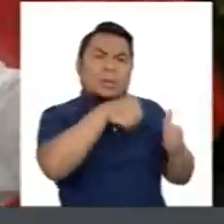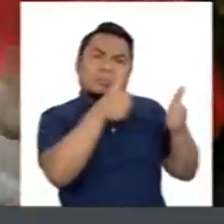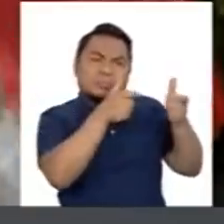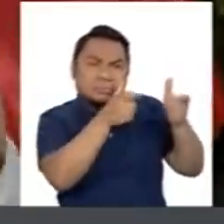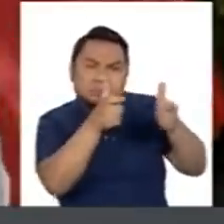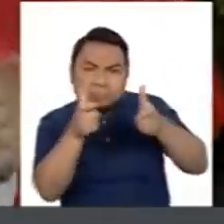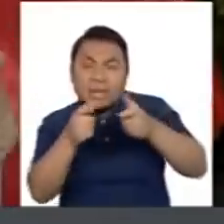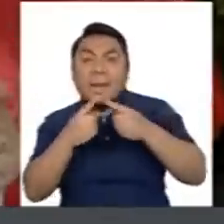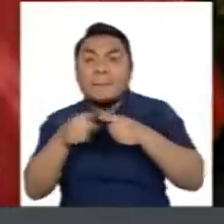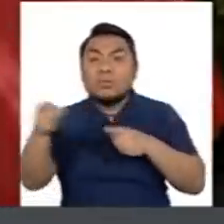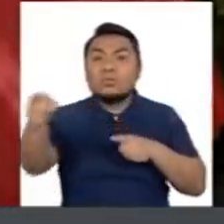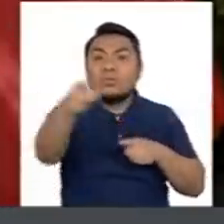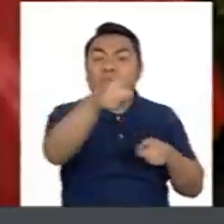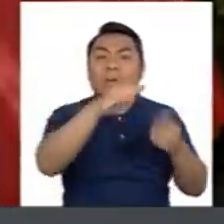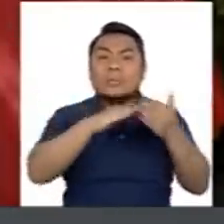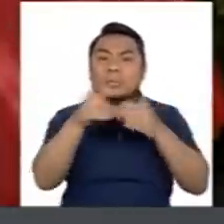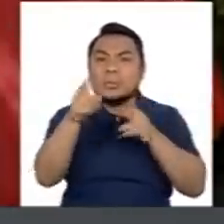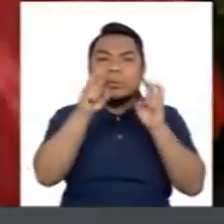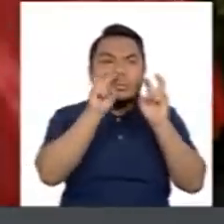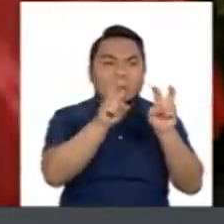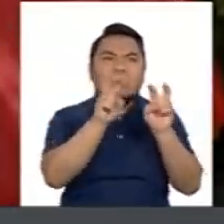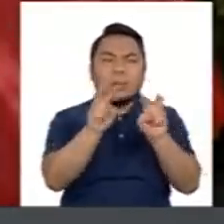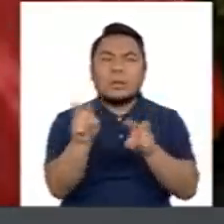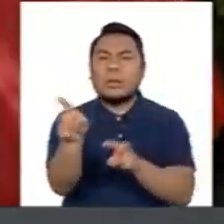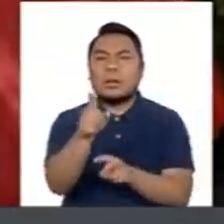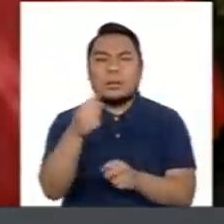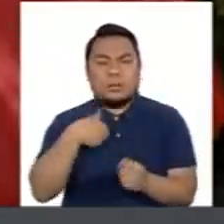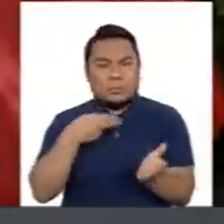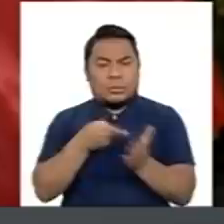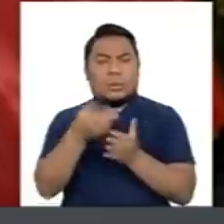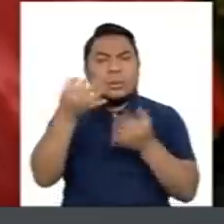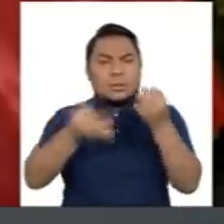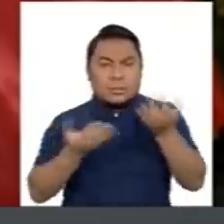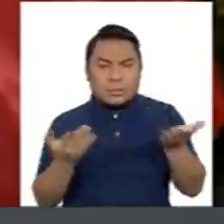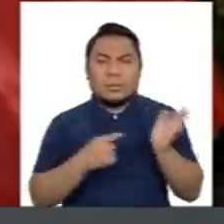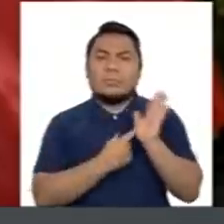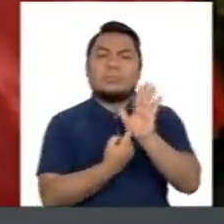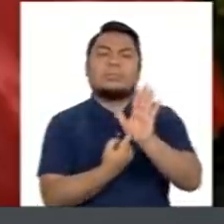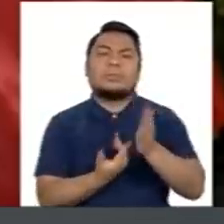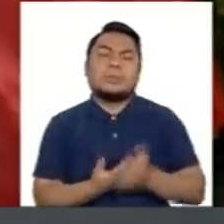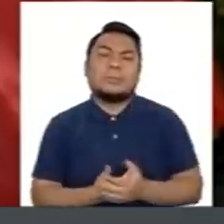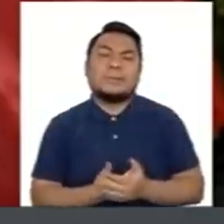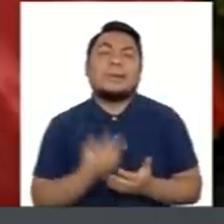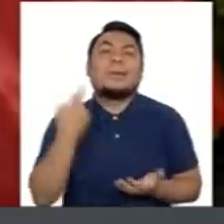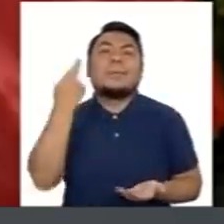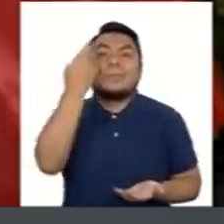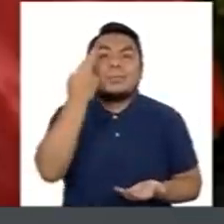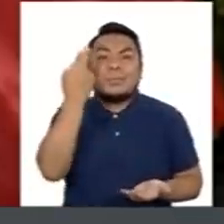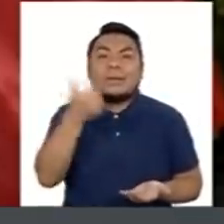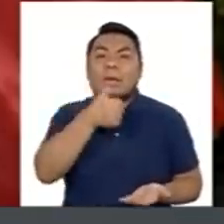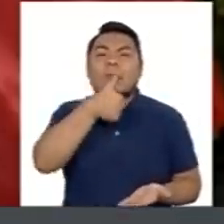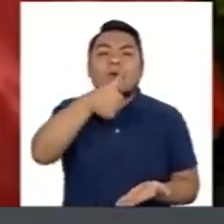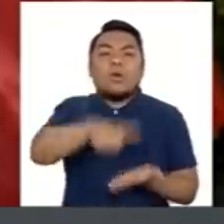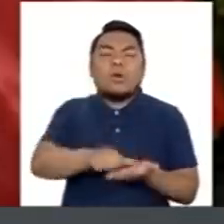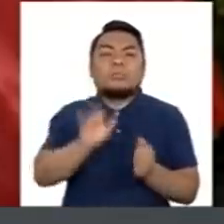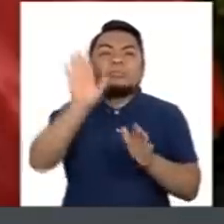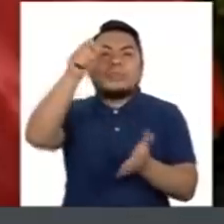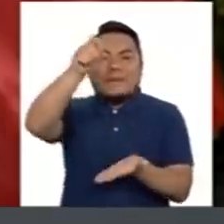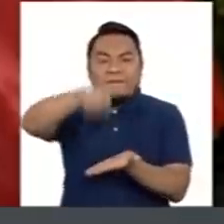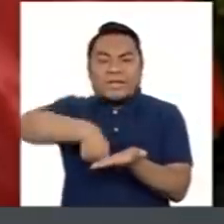hacer. Quien tiene que velar es la población, si somos funcionarios públicos. Y entonces por eso existe la declaración de